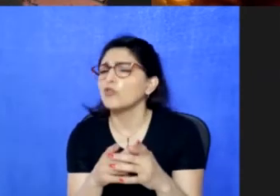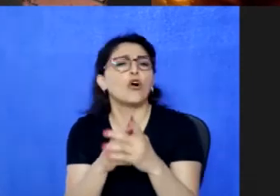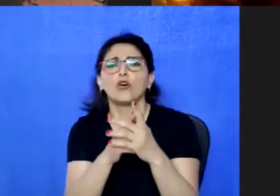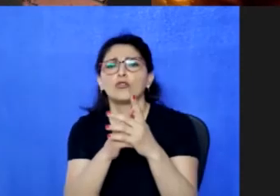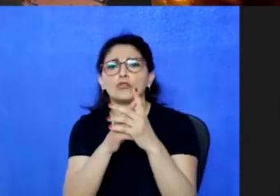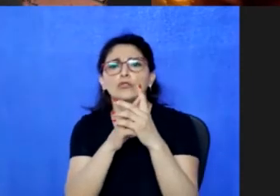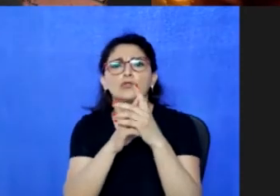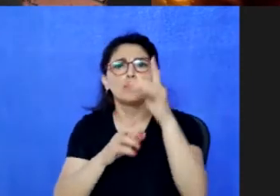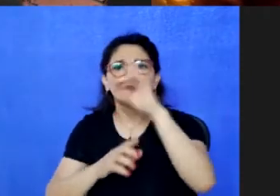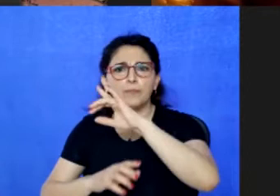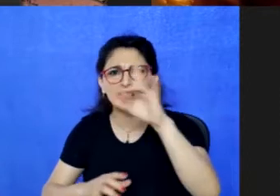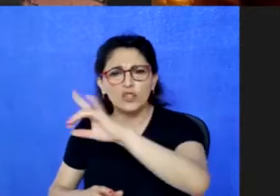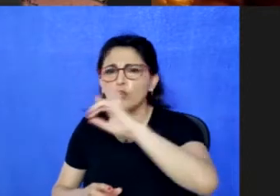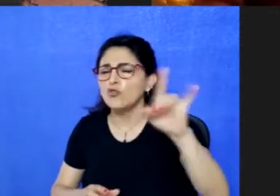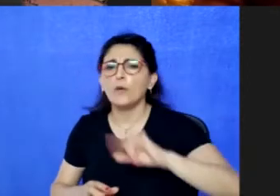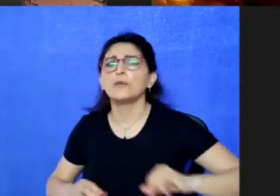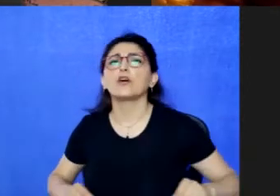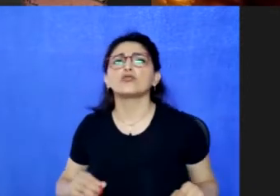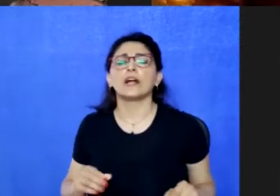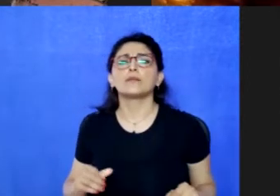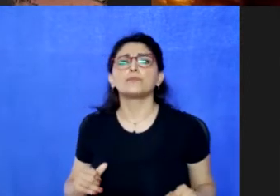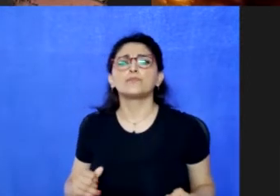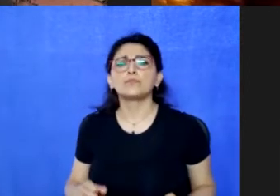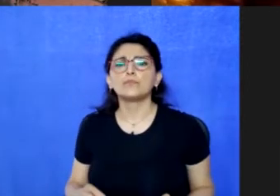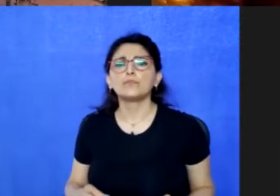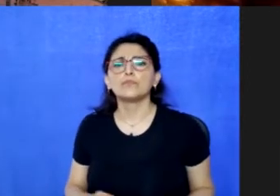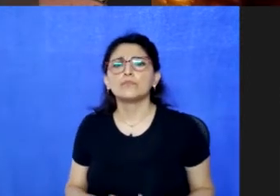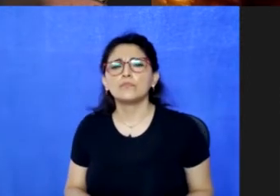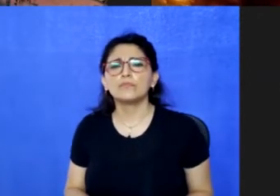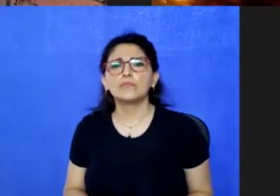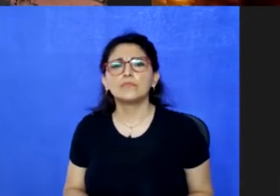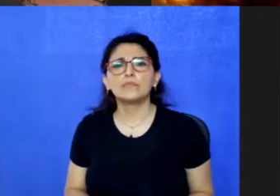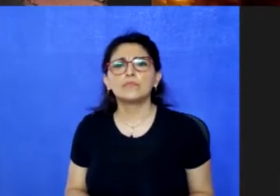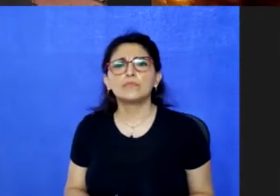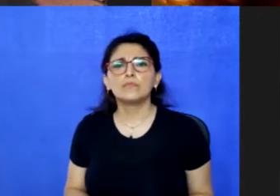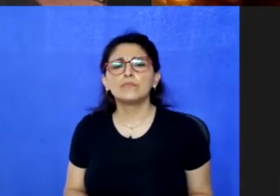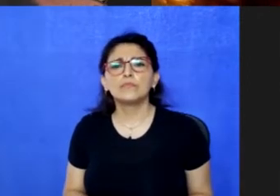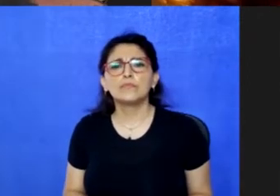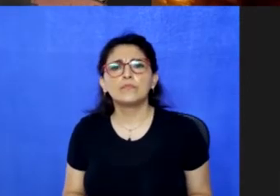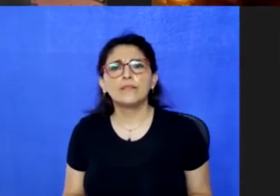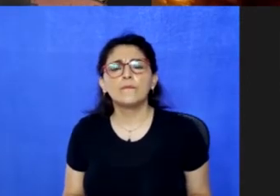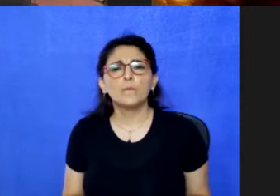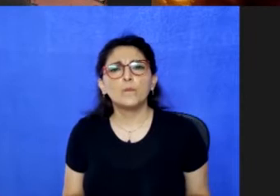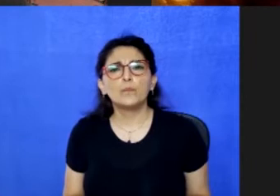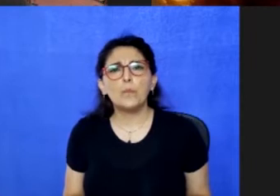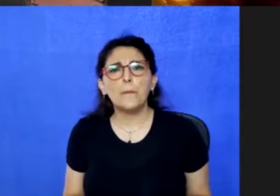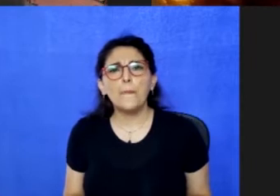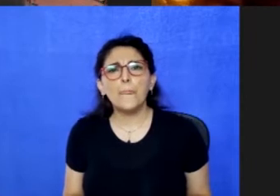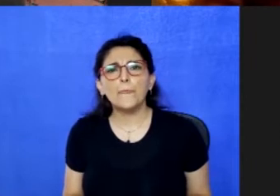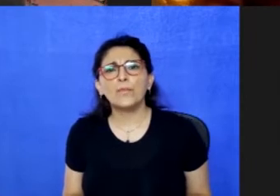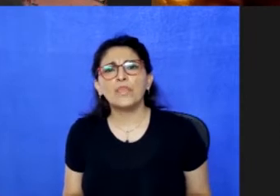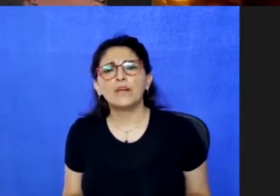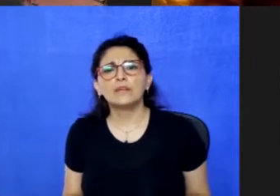pastichotto no. Pero te digo que todo lo que es comida italiana en general, sin hacerle culpa,